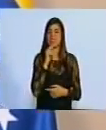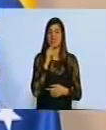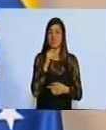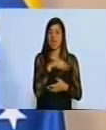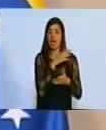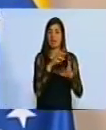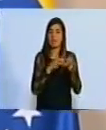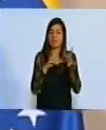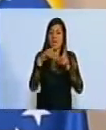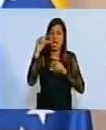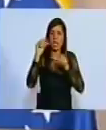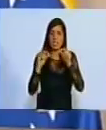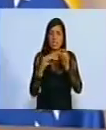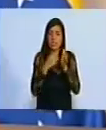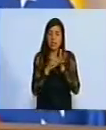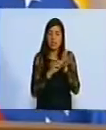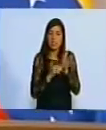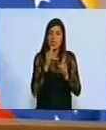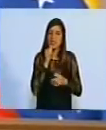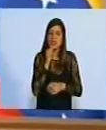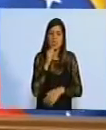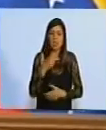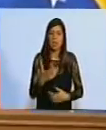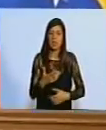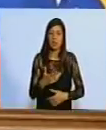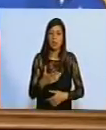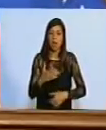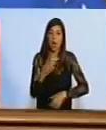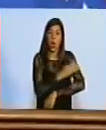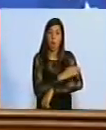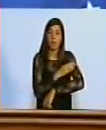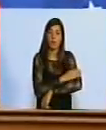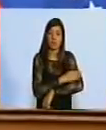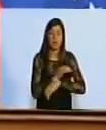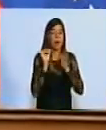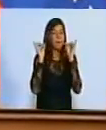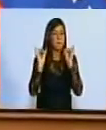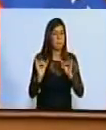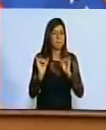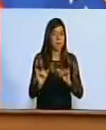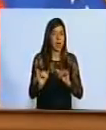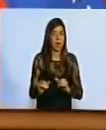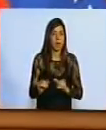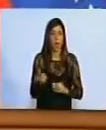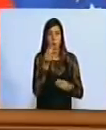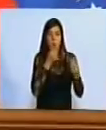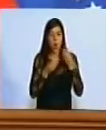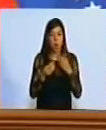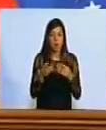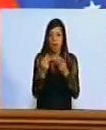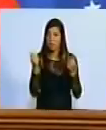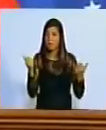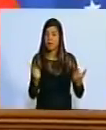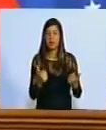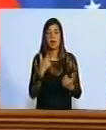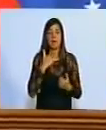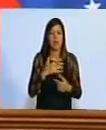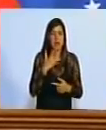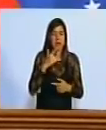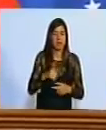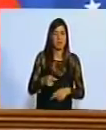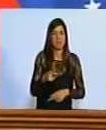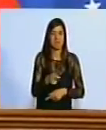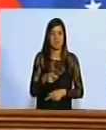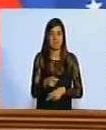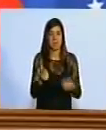mismos que hoy pretenden quitarle los alimentos y los medicamentos al pueblo venezolano para enfrentar el